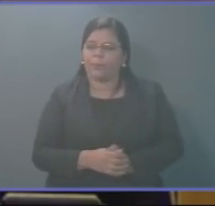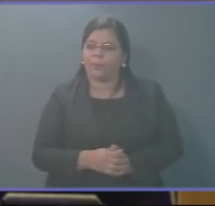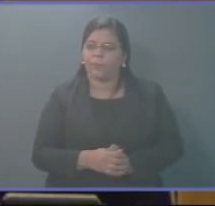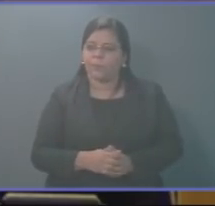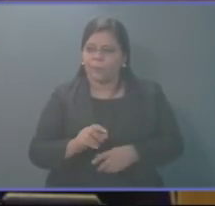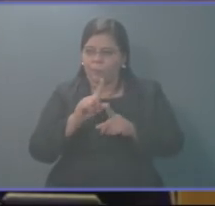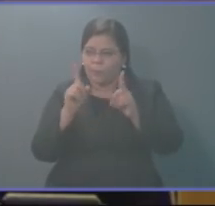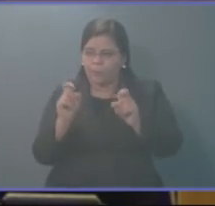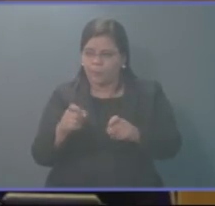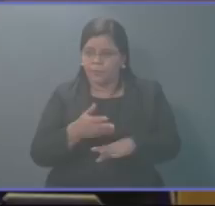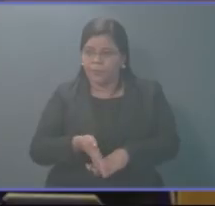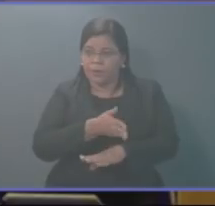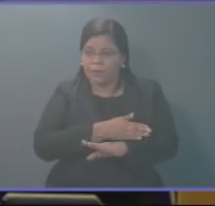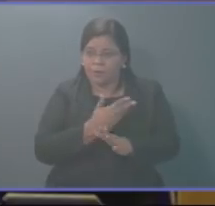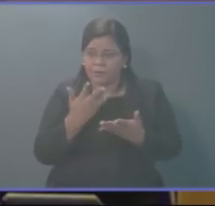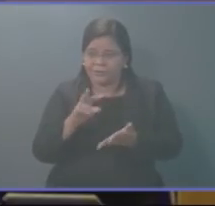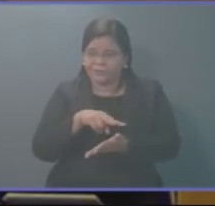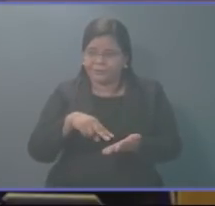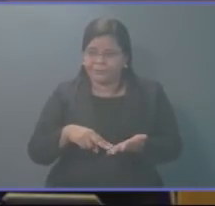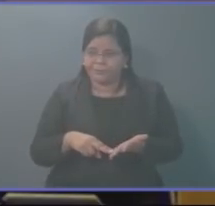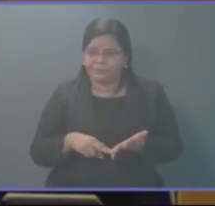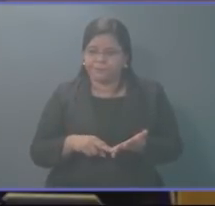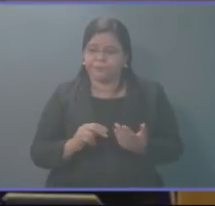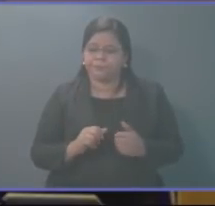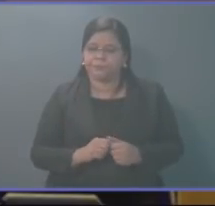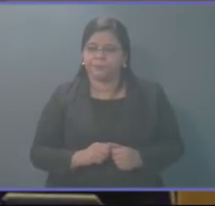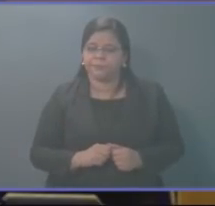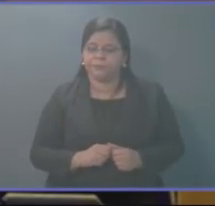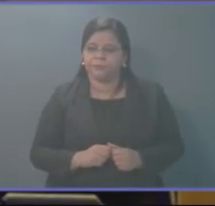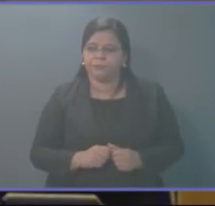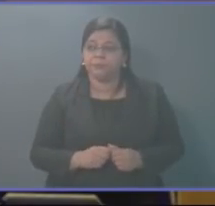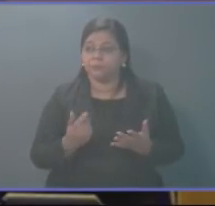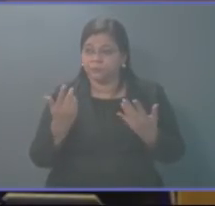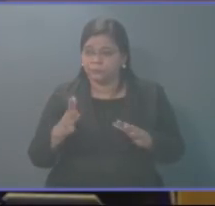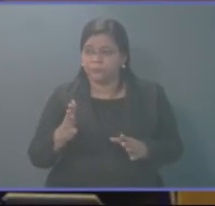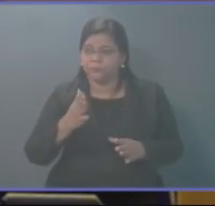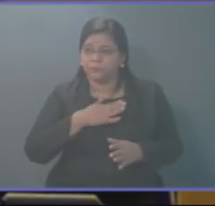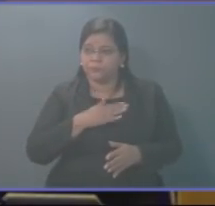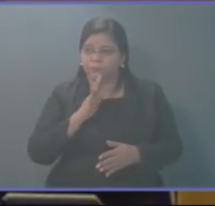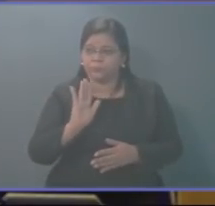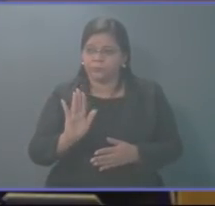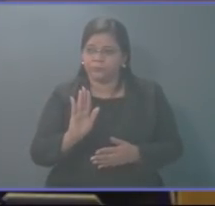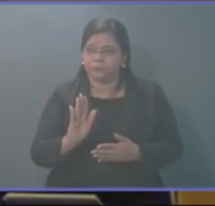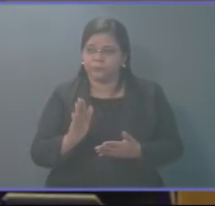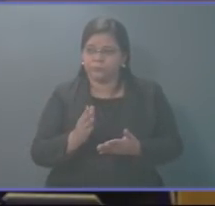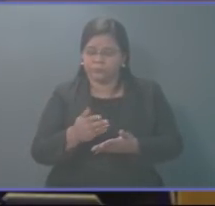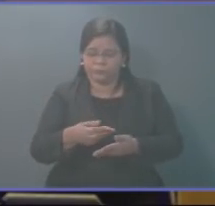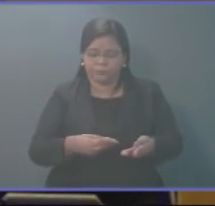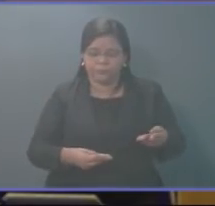las preguntas que le han sido leídas y que tienen su escritorio, señora ministra.